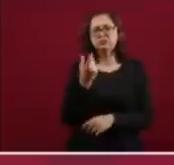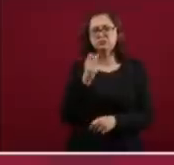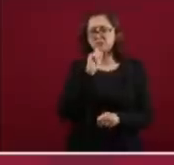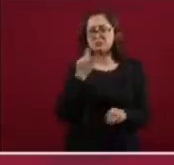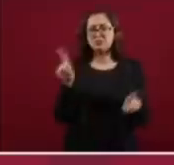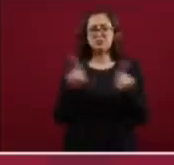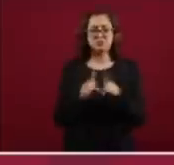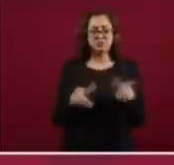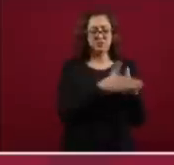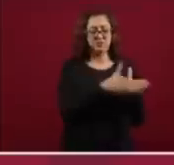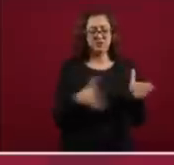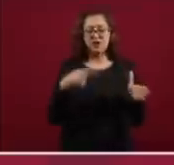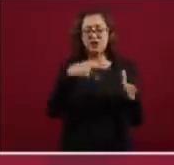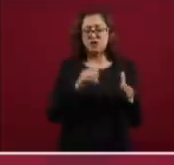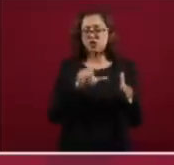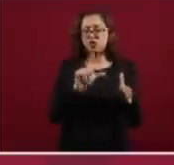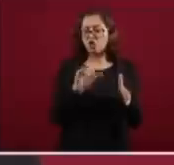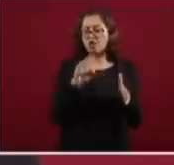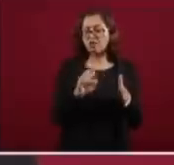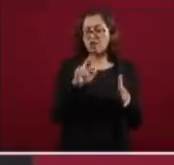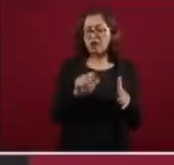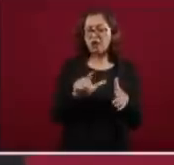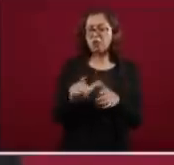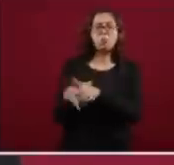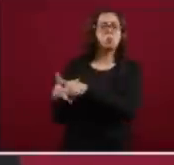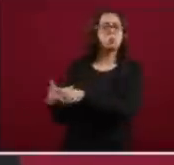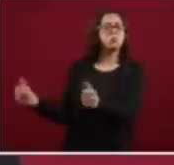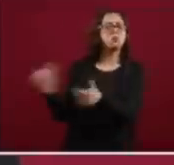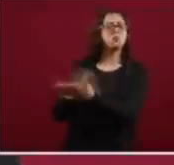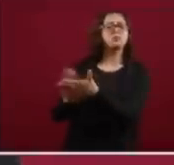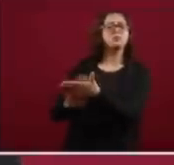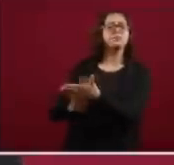durante la política neoliberal